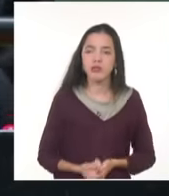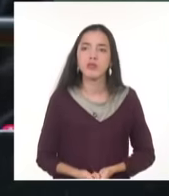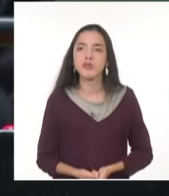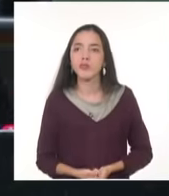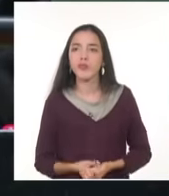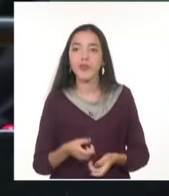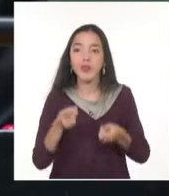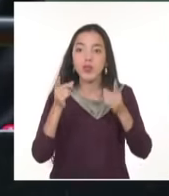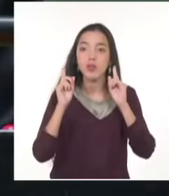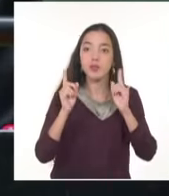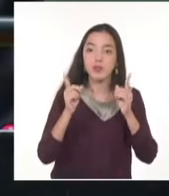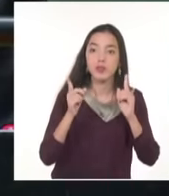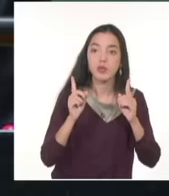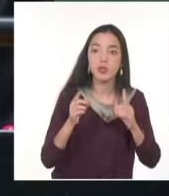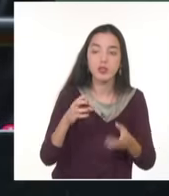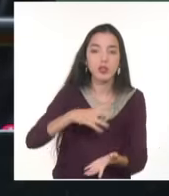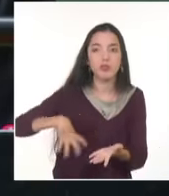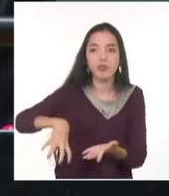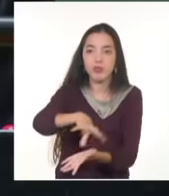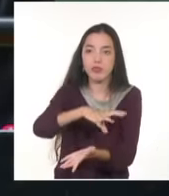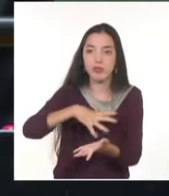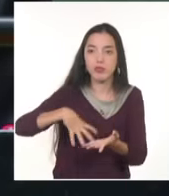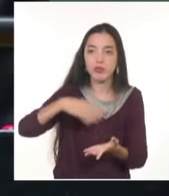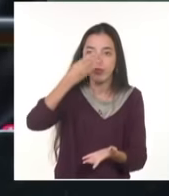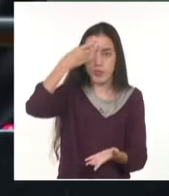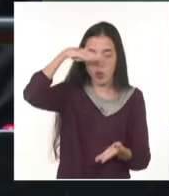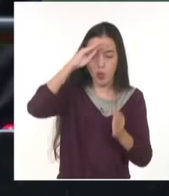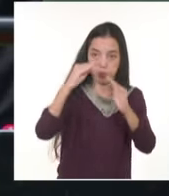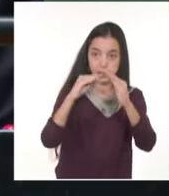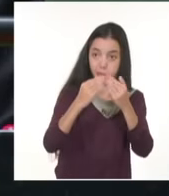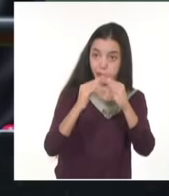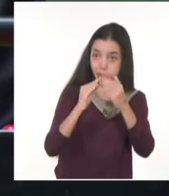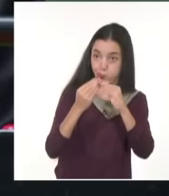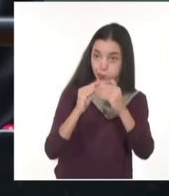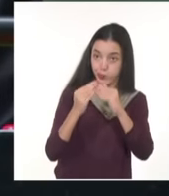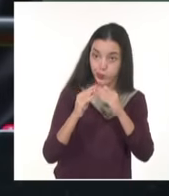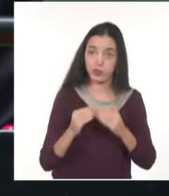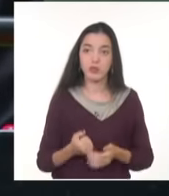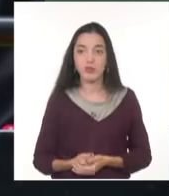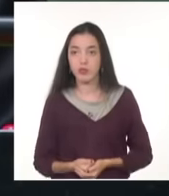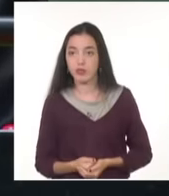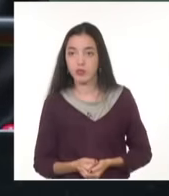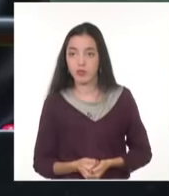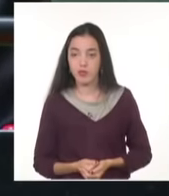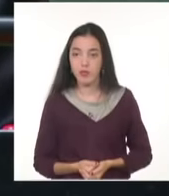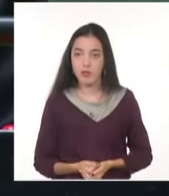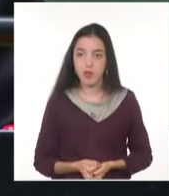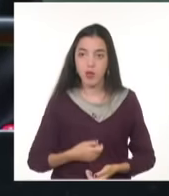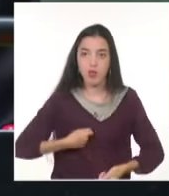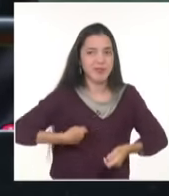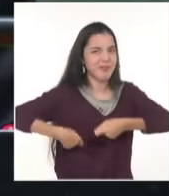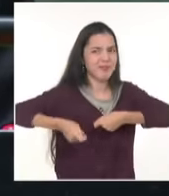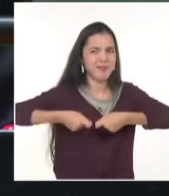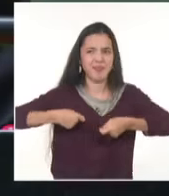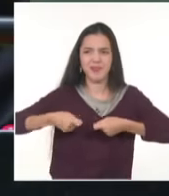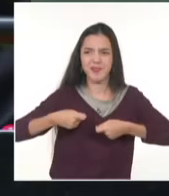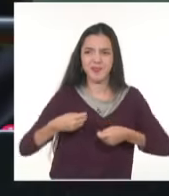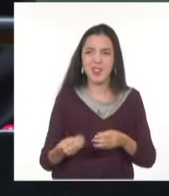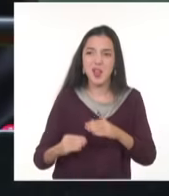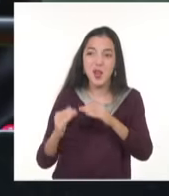sectores anticubanos que han hecho de la agresión a Cuba un lucrativo negocio, continuarán